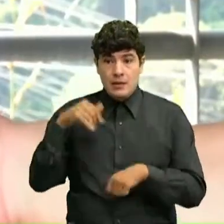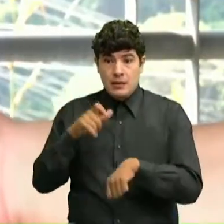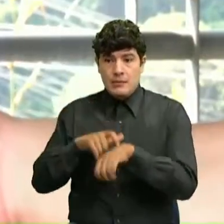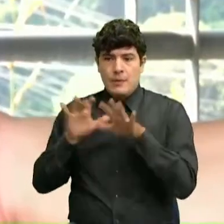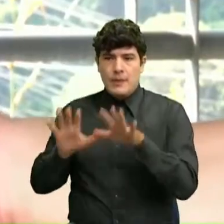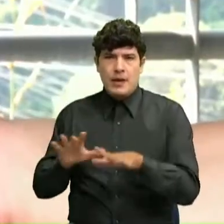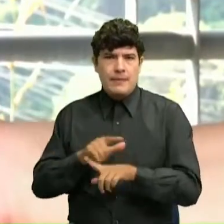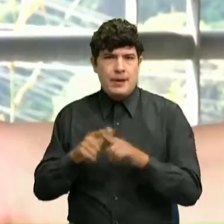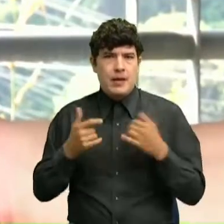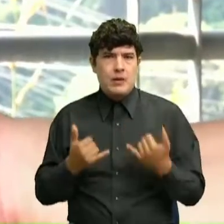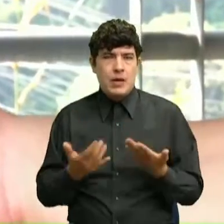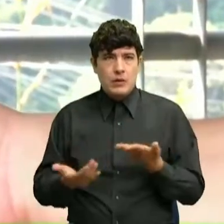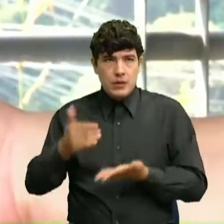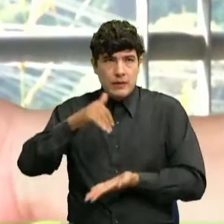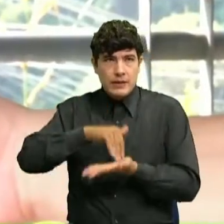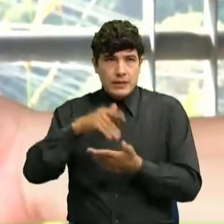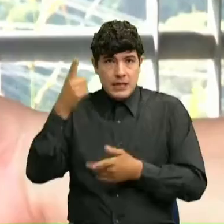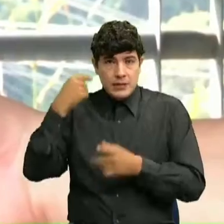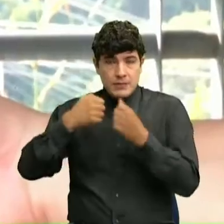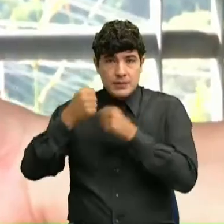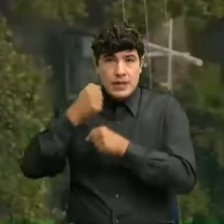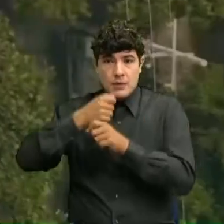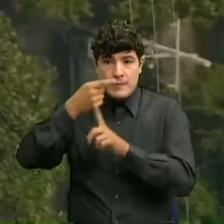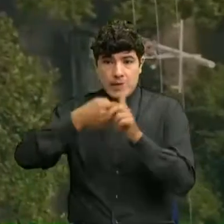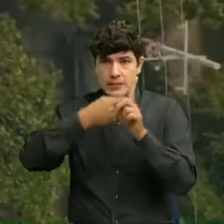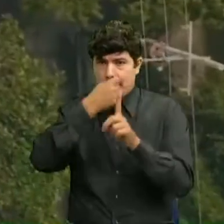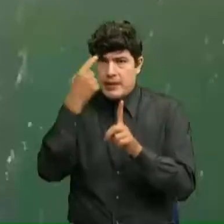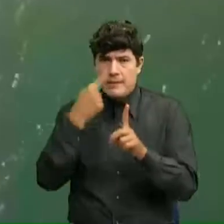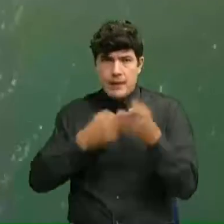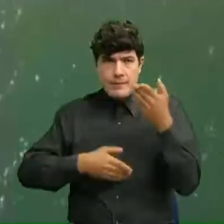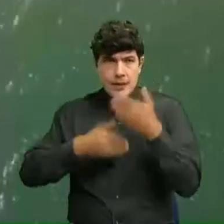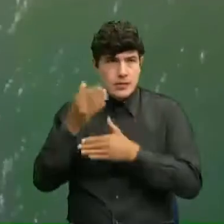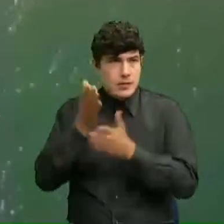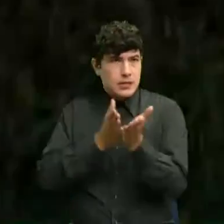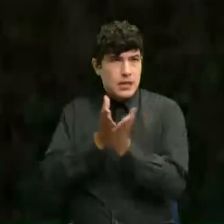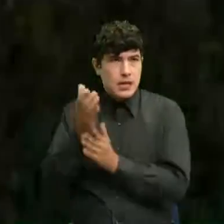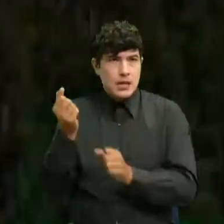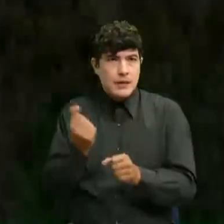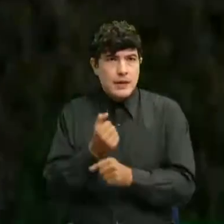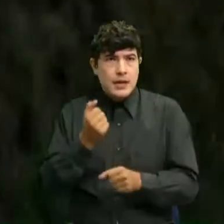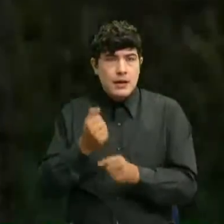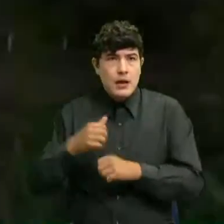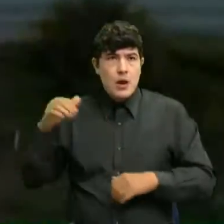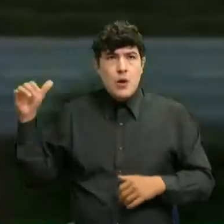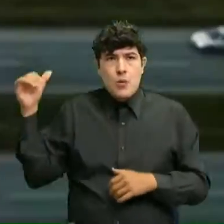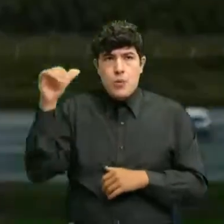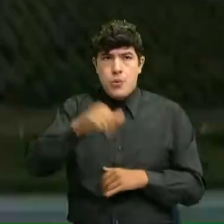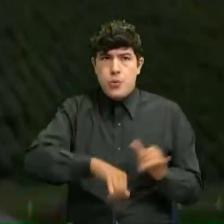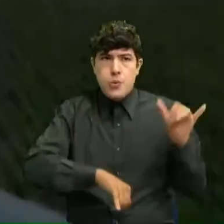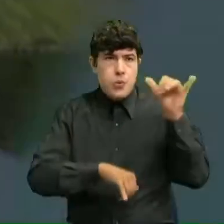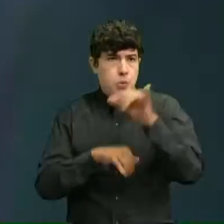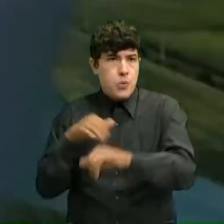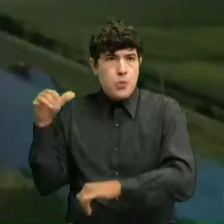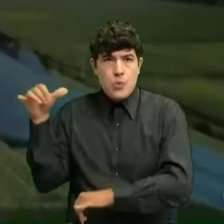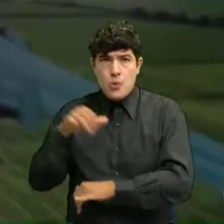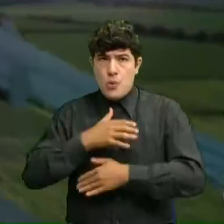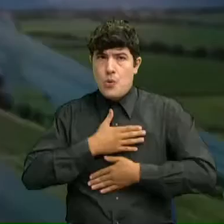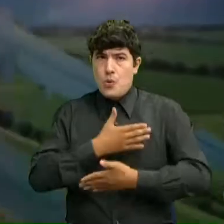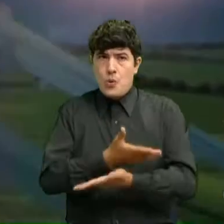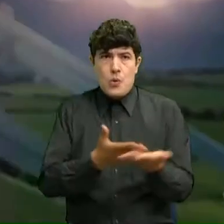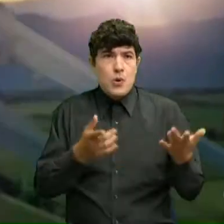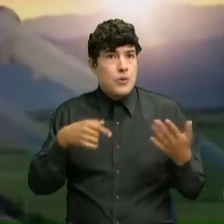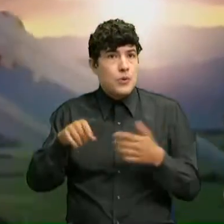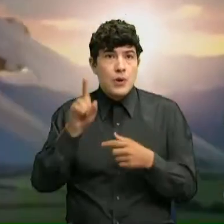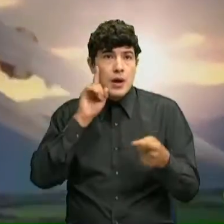y volvimos a retomar en septiembre del año pasado. Hemos estado operando sin descanso, los vuelos están a disposición de ustedes. El objetivo